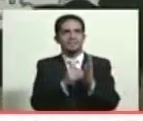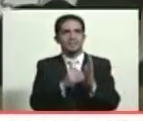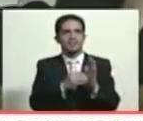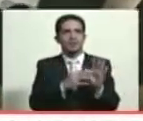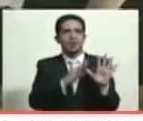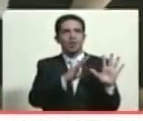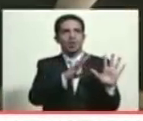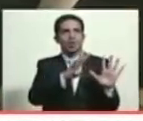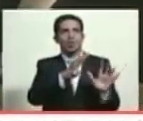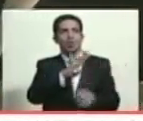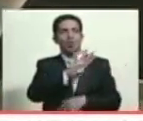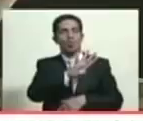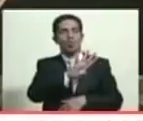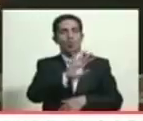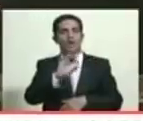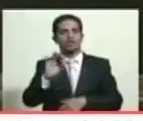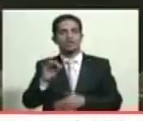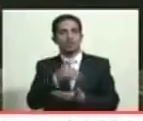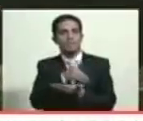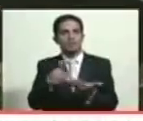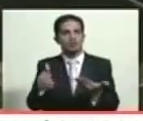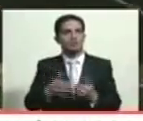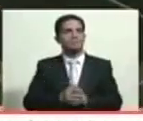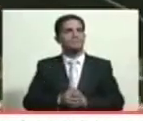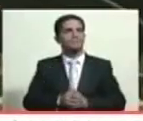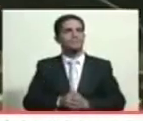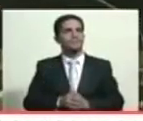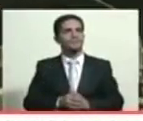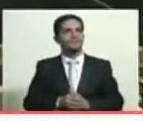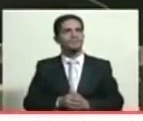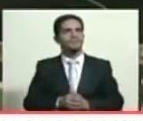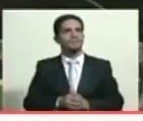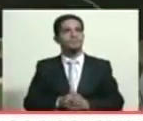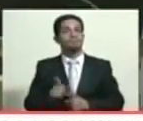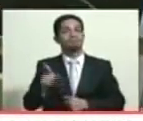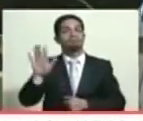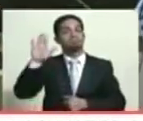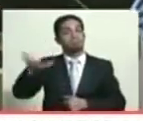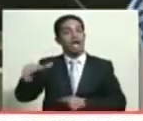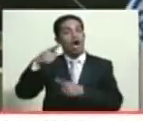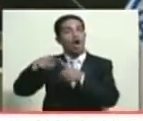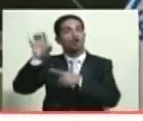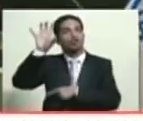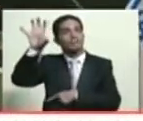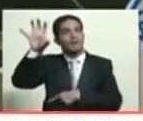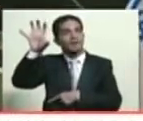570 millones de bolívares. Y ha permanecido en el exterior